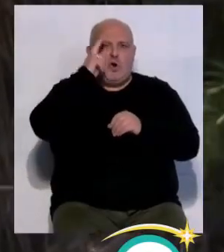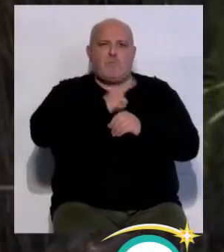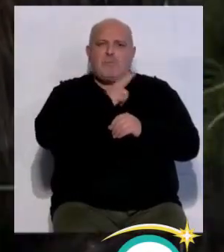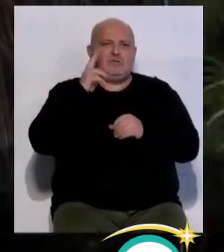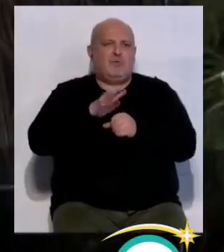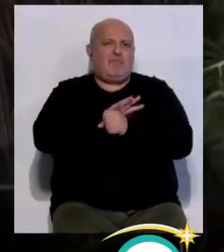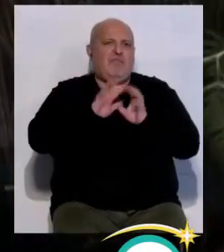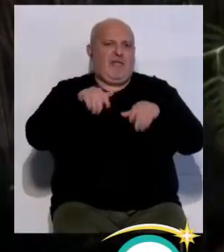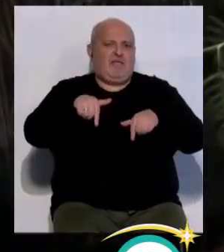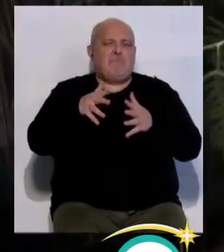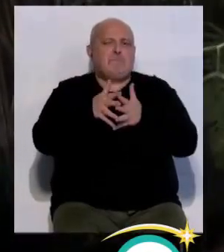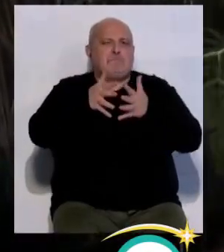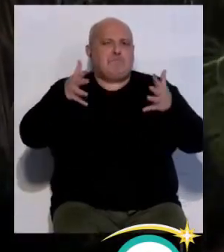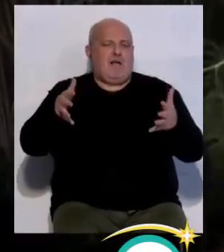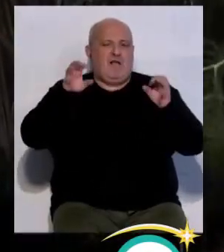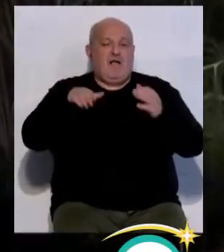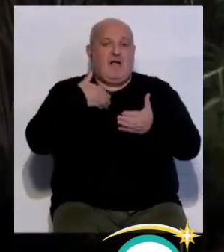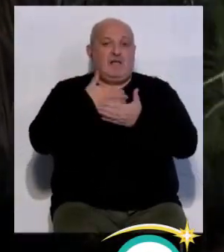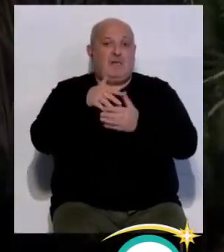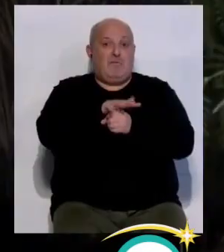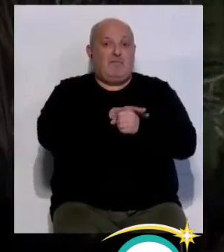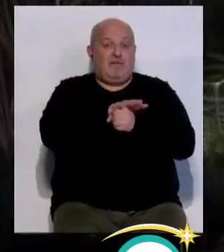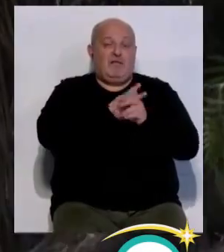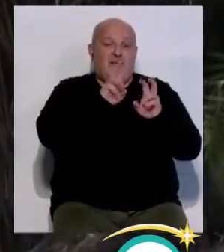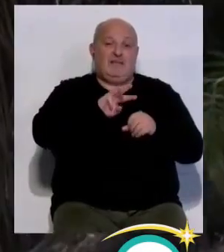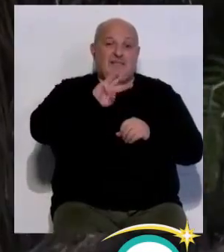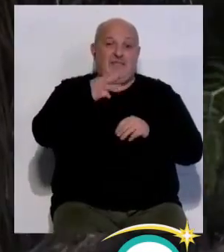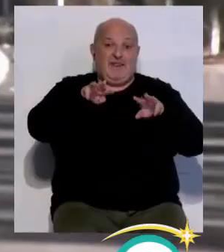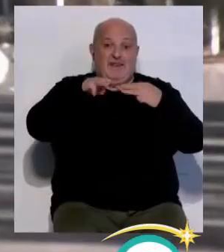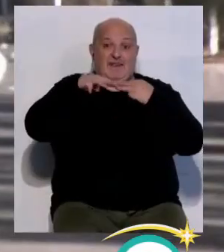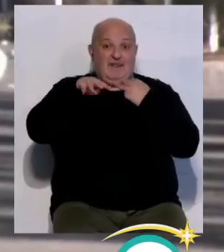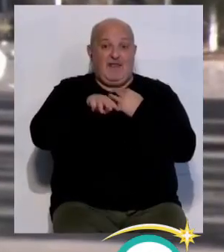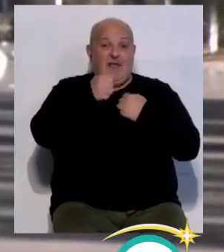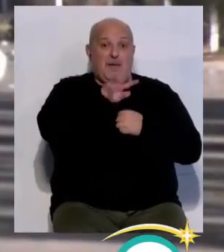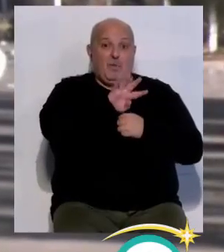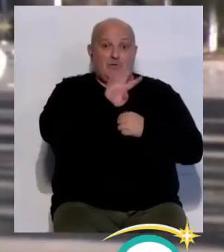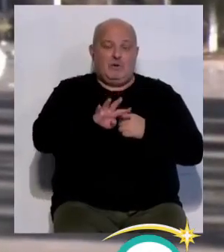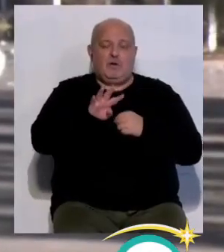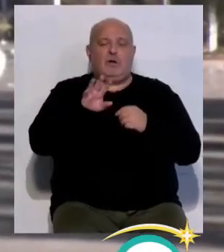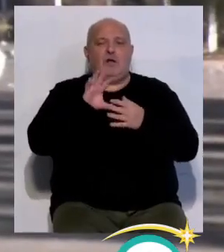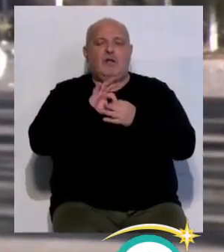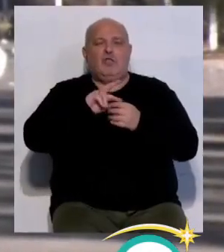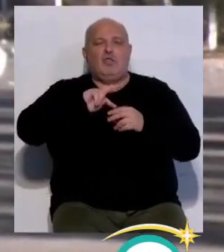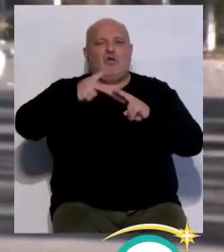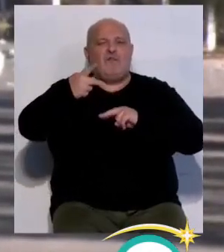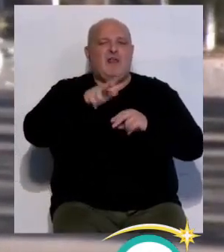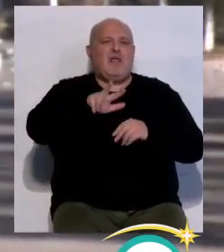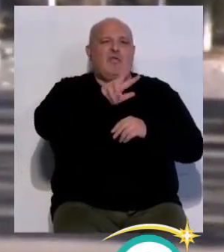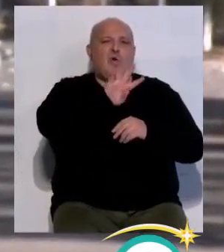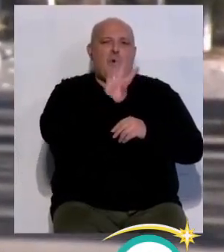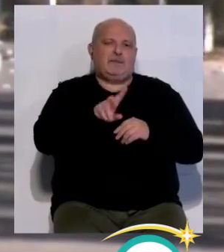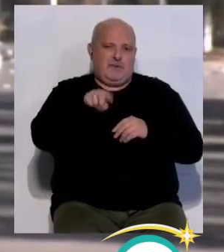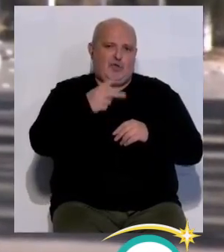que debe conllevar la ampliación hasta la provincia, tanto del tercer carril en la AP4 como el desdoble de la Nacional